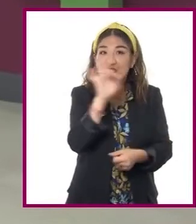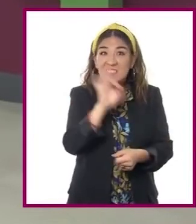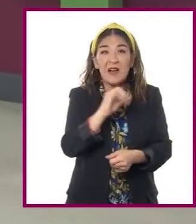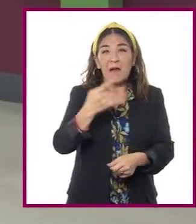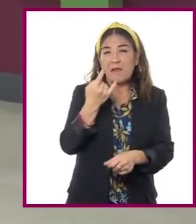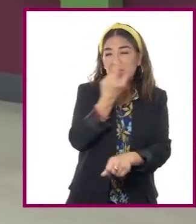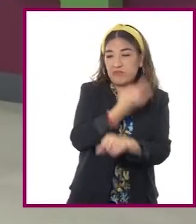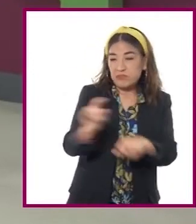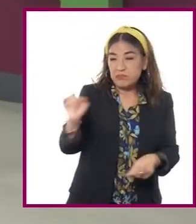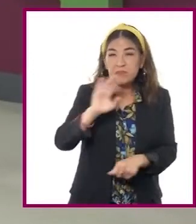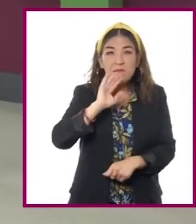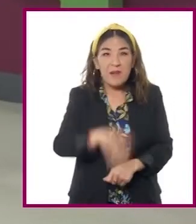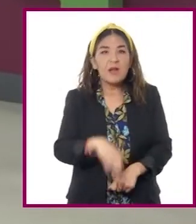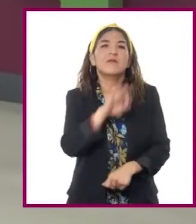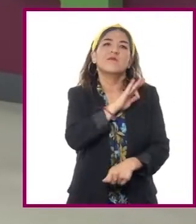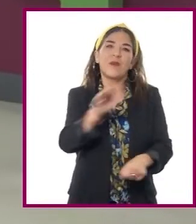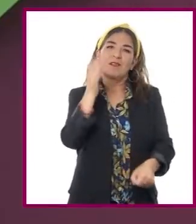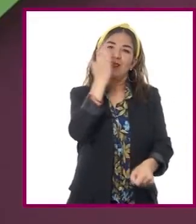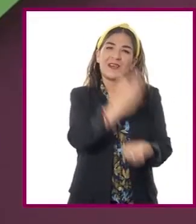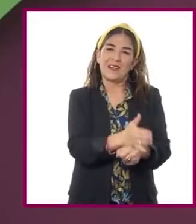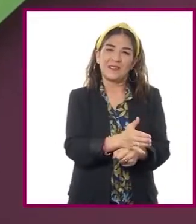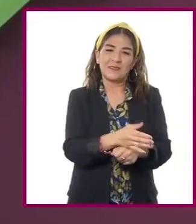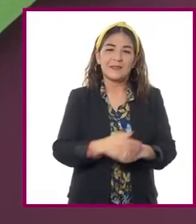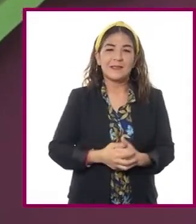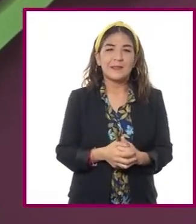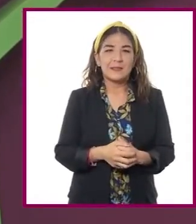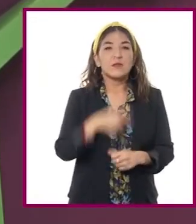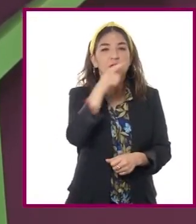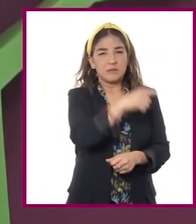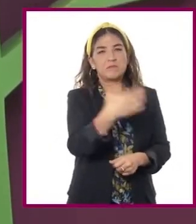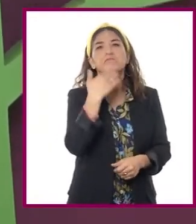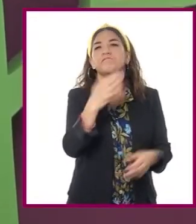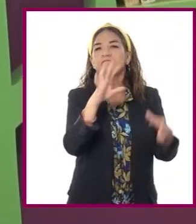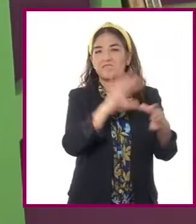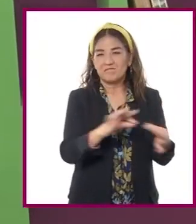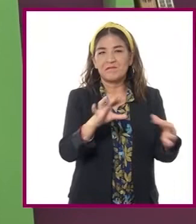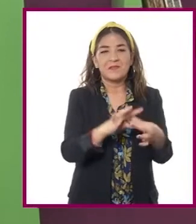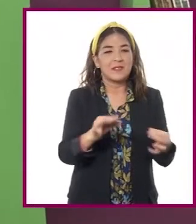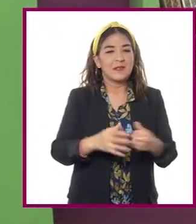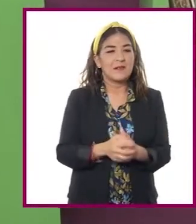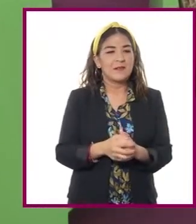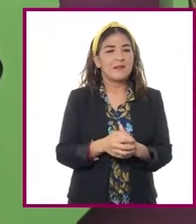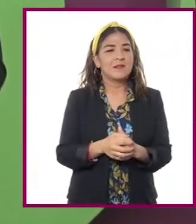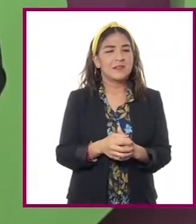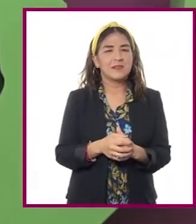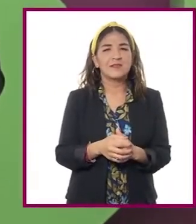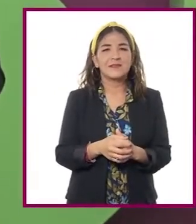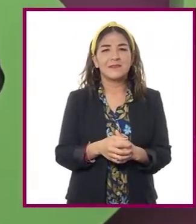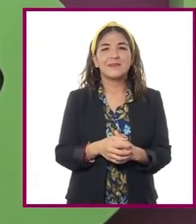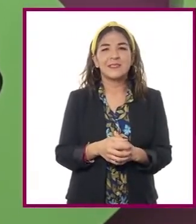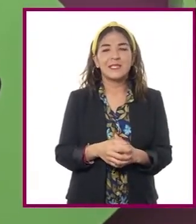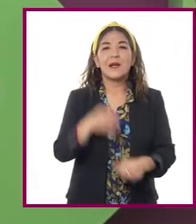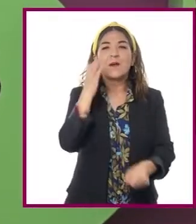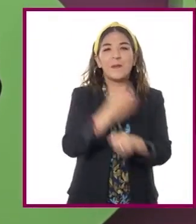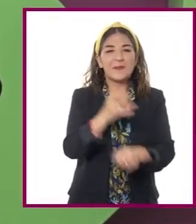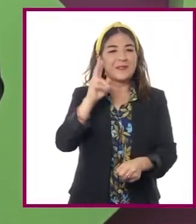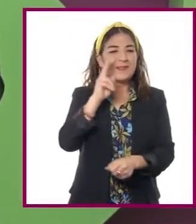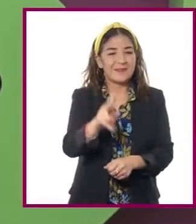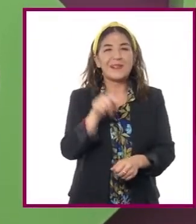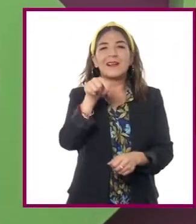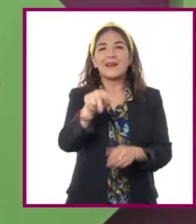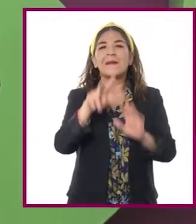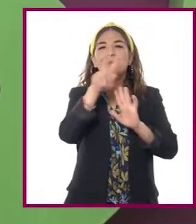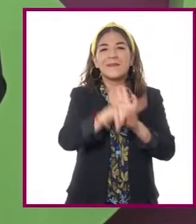sancionados de la misma manera. Y lo dices muy bien. Como vimos y escuchamos en el